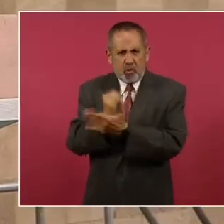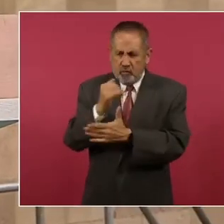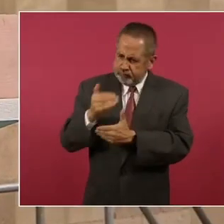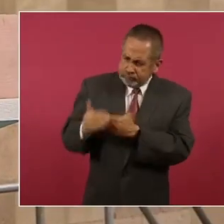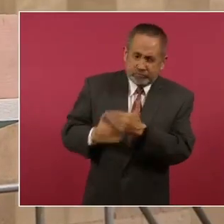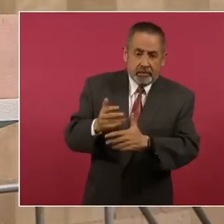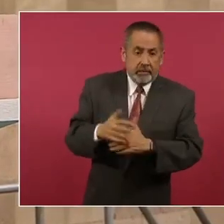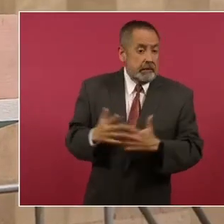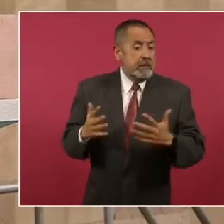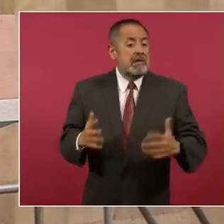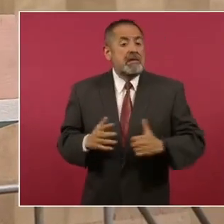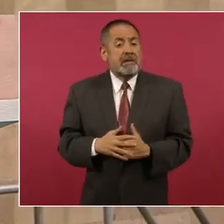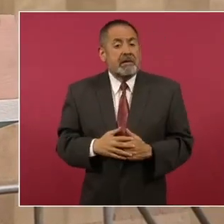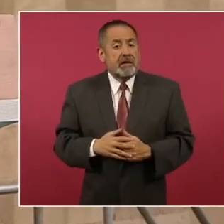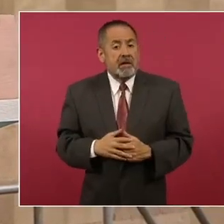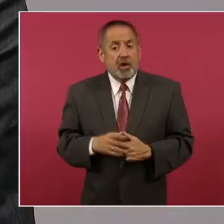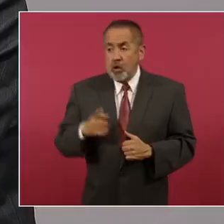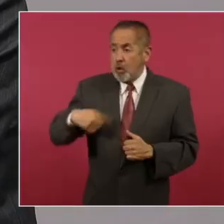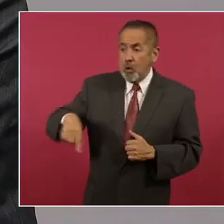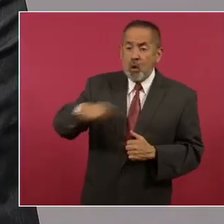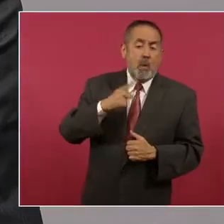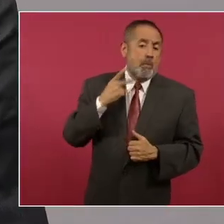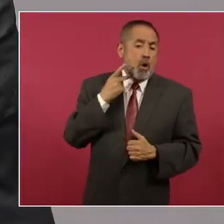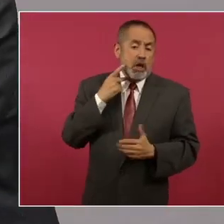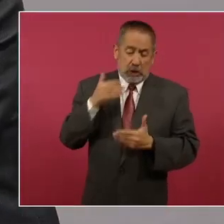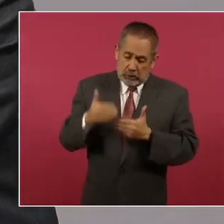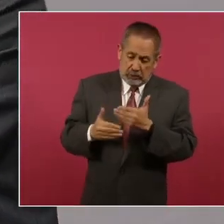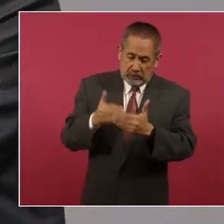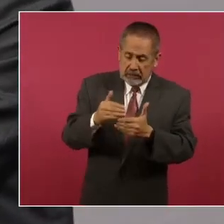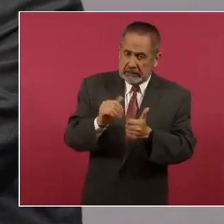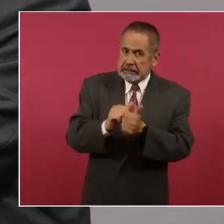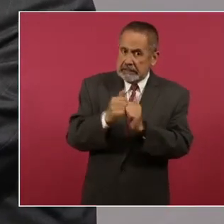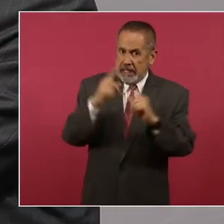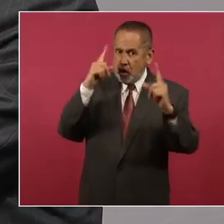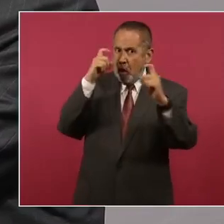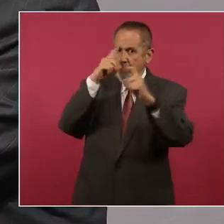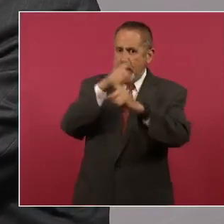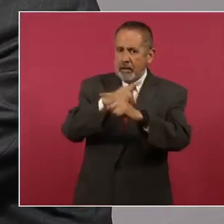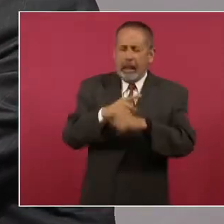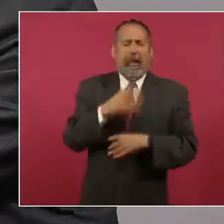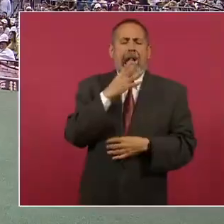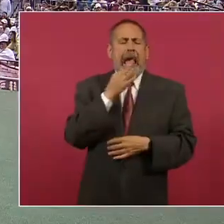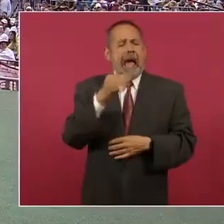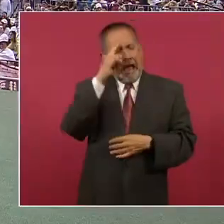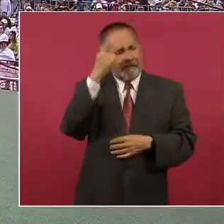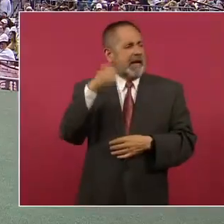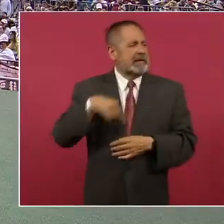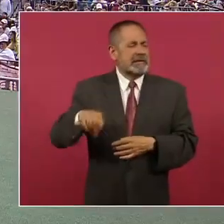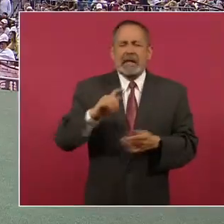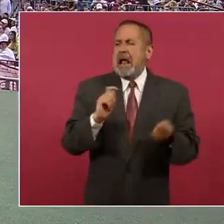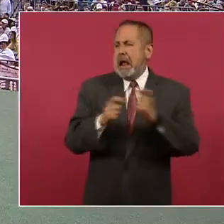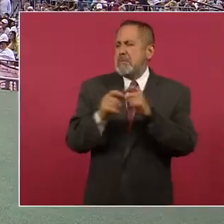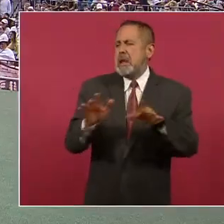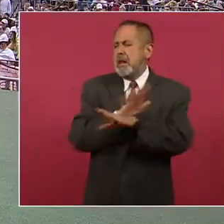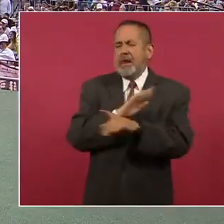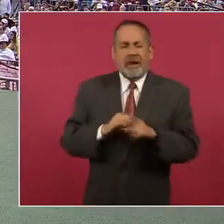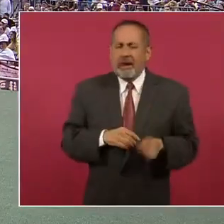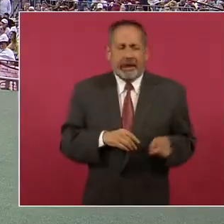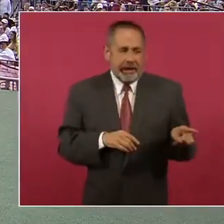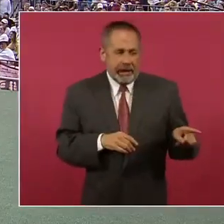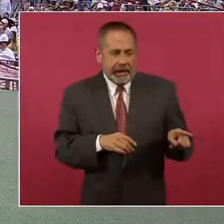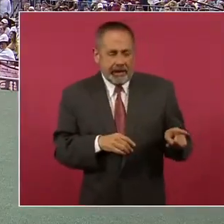procesos políticos son más complejos de lo que suponen los intelectuales